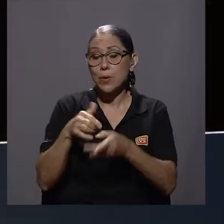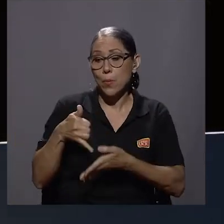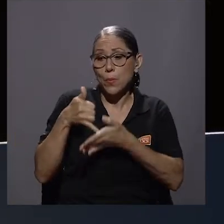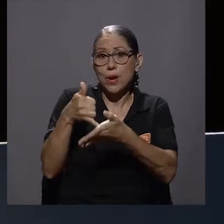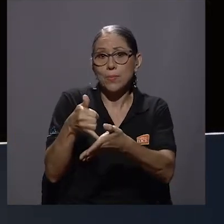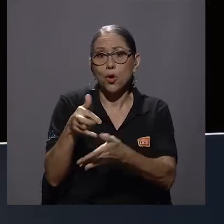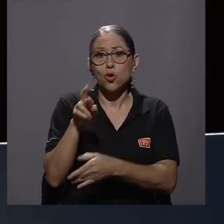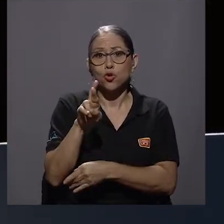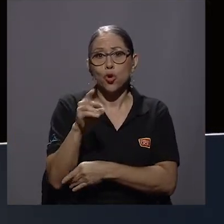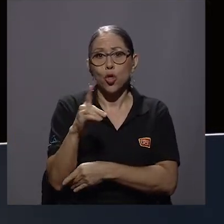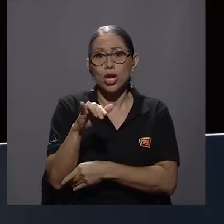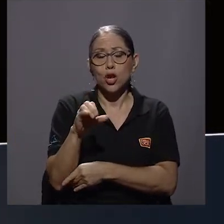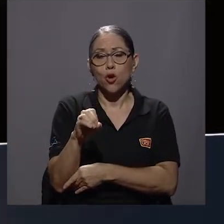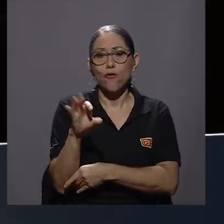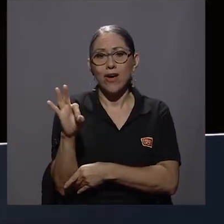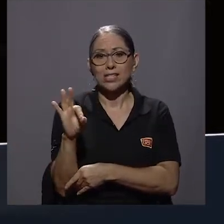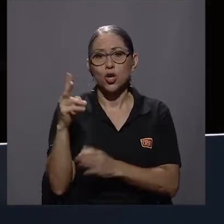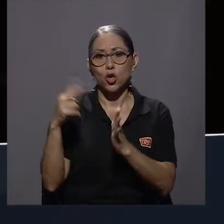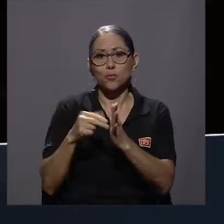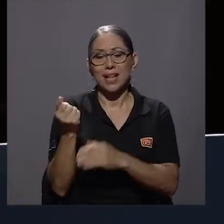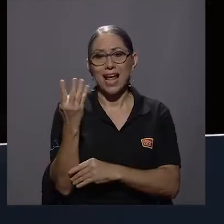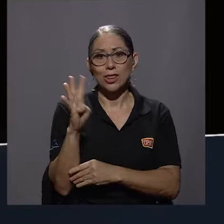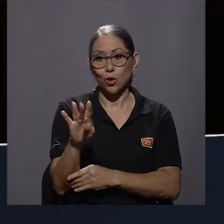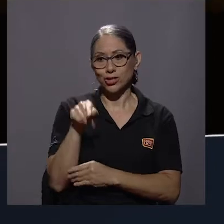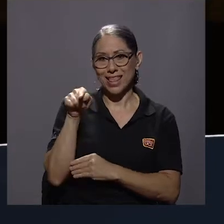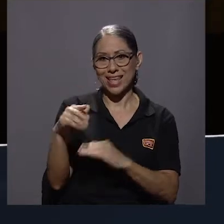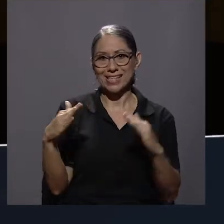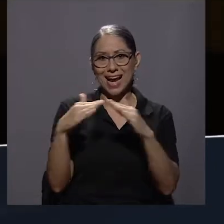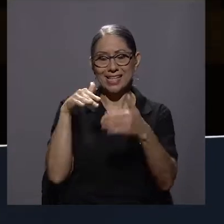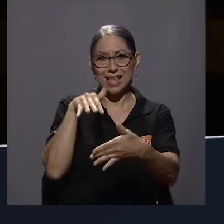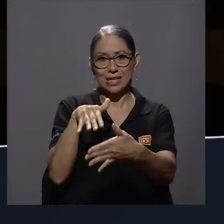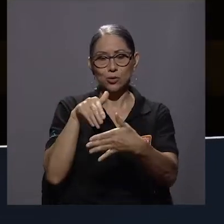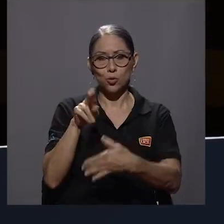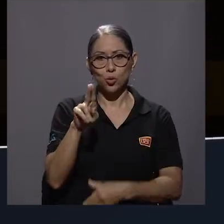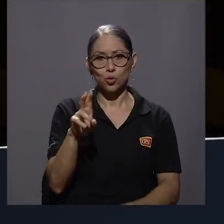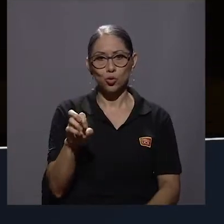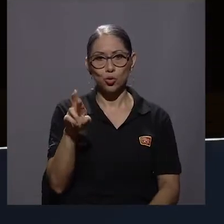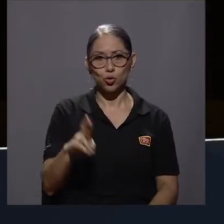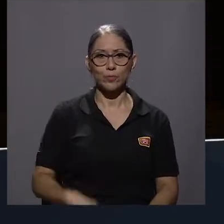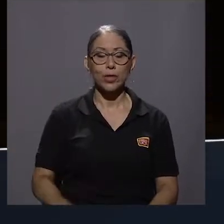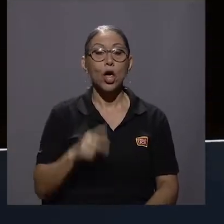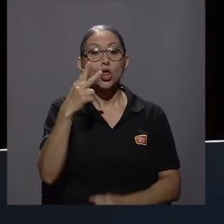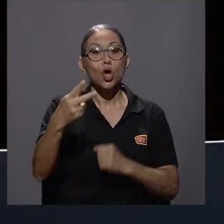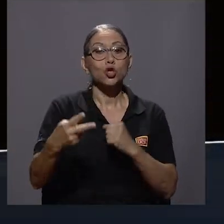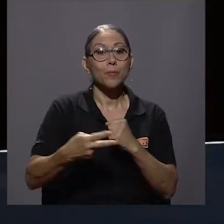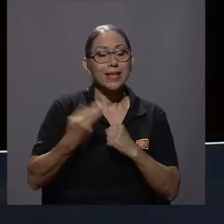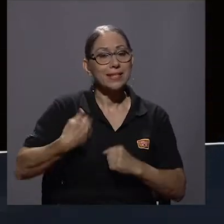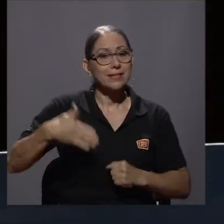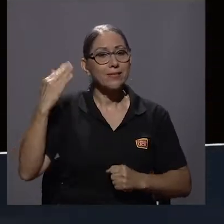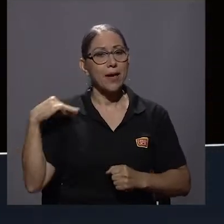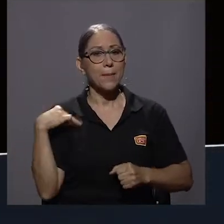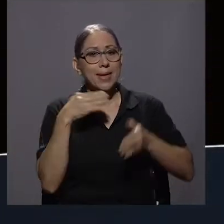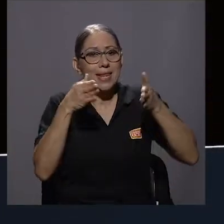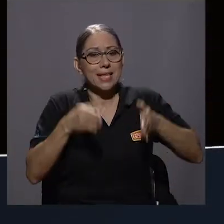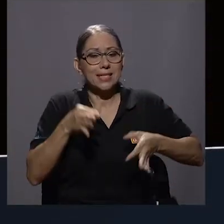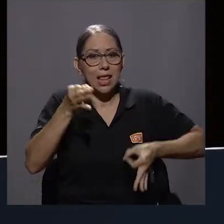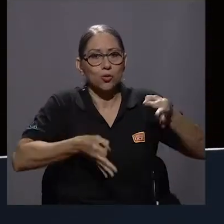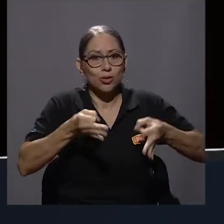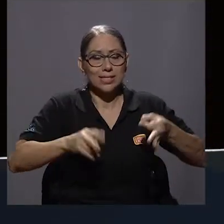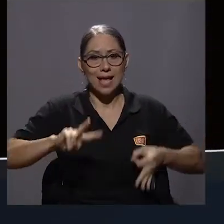obtuvo el Premio Rodrigo Facio 2014 de esa casa de estudios. Fue 2 veces ministra de